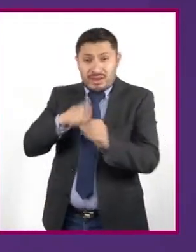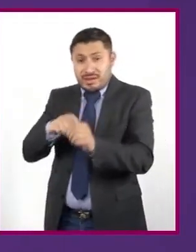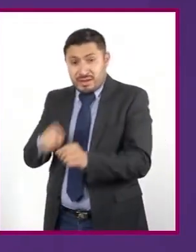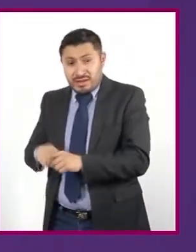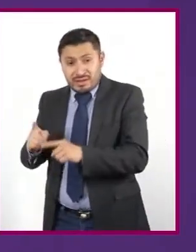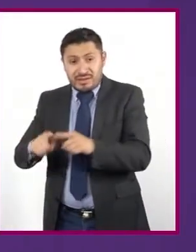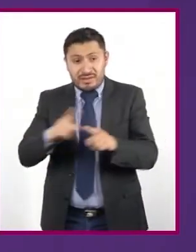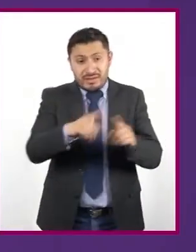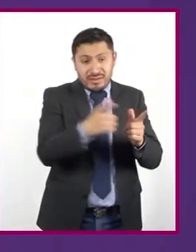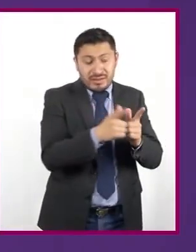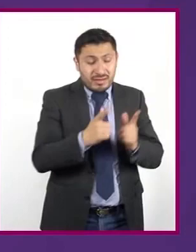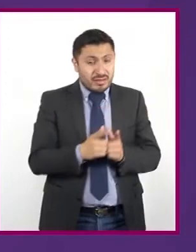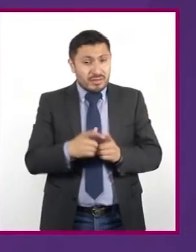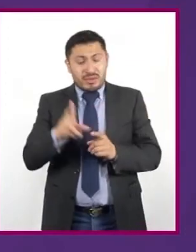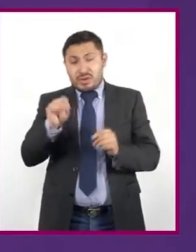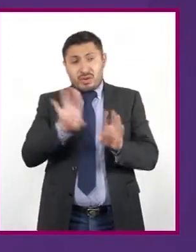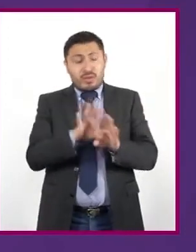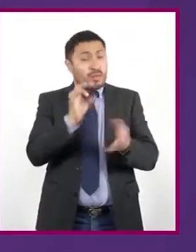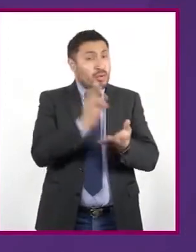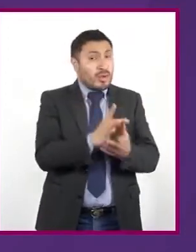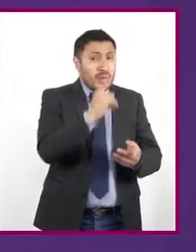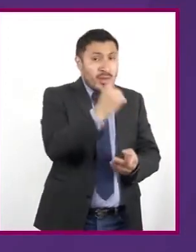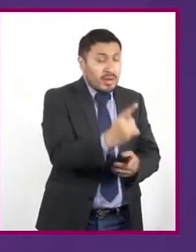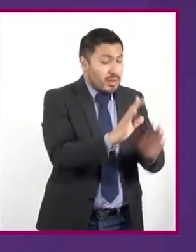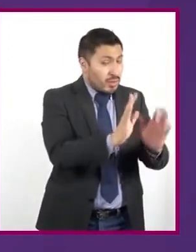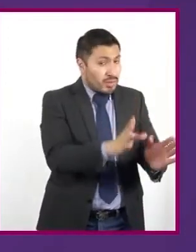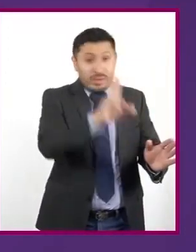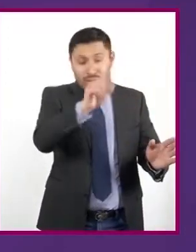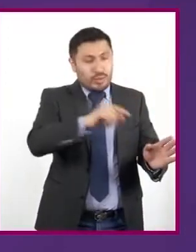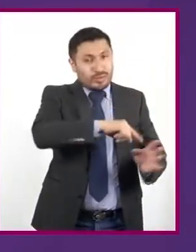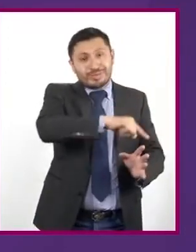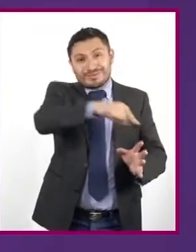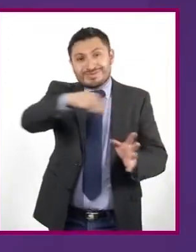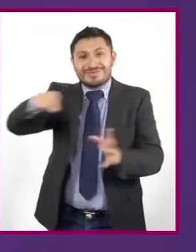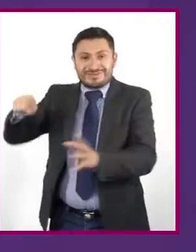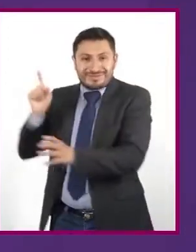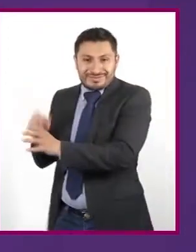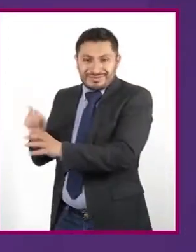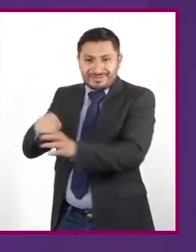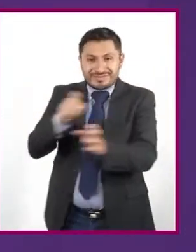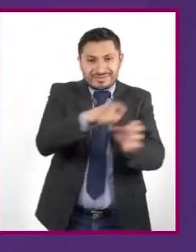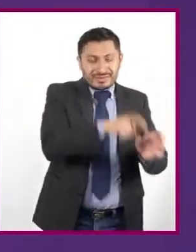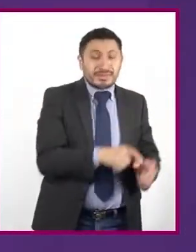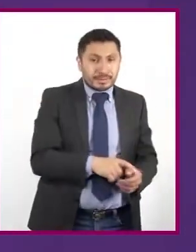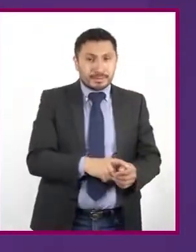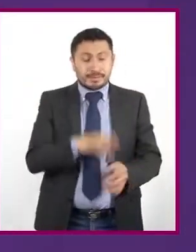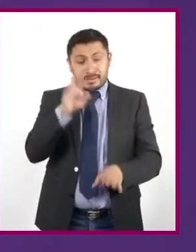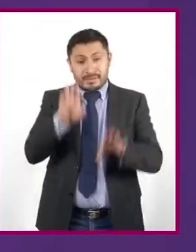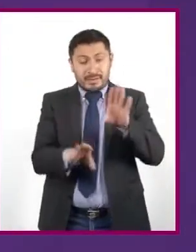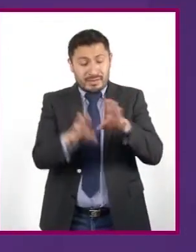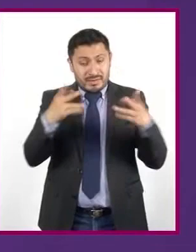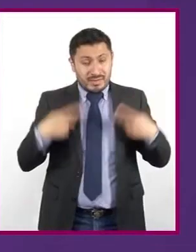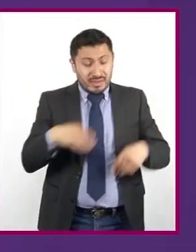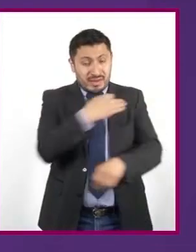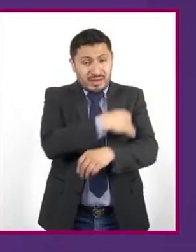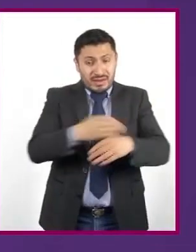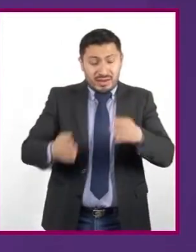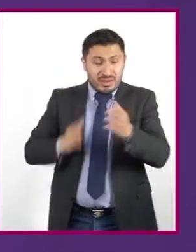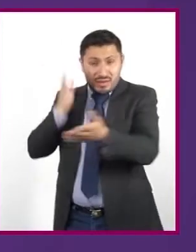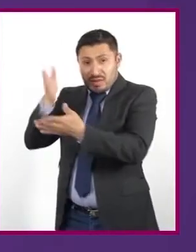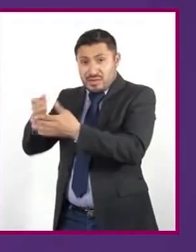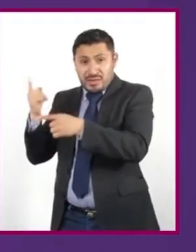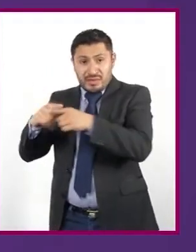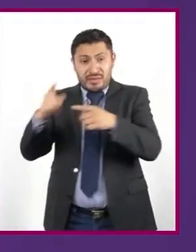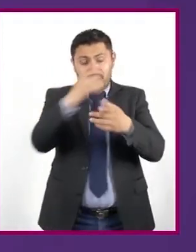pertenecer de forma particular a alguno. En algunos casos, cuando las familias se mudan a una comunidad más grande o a una